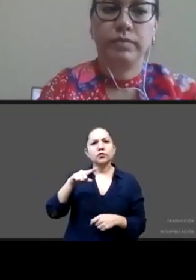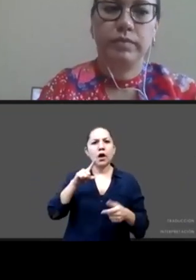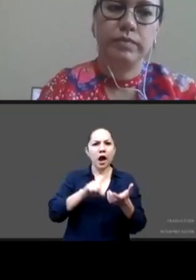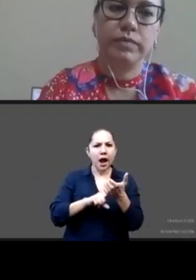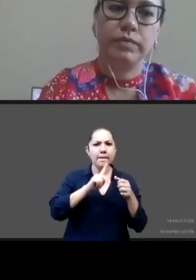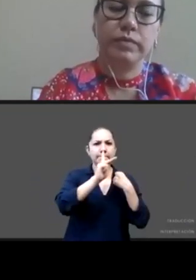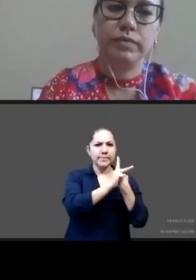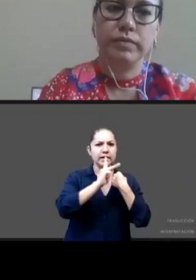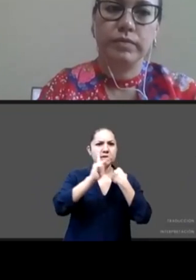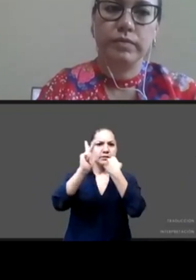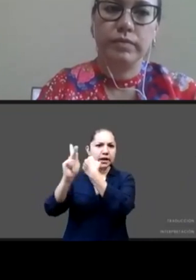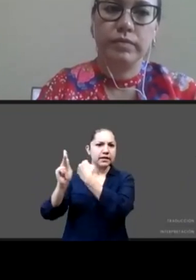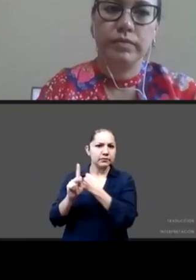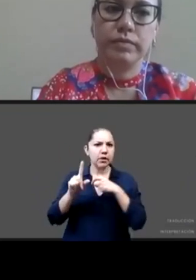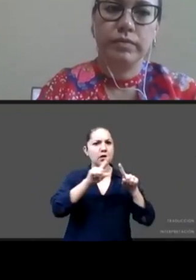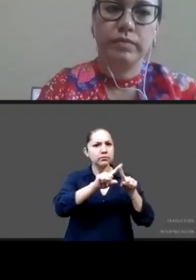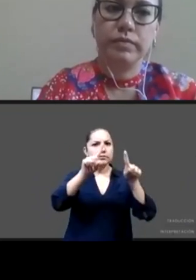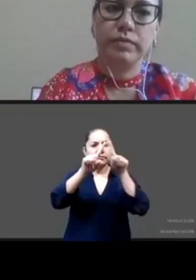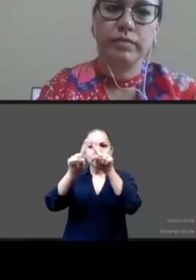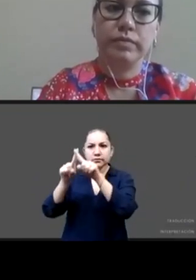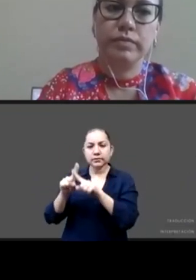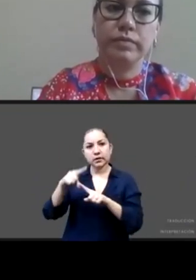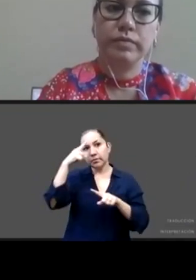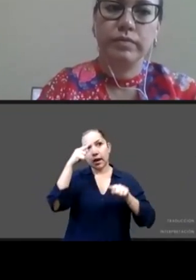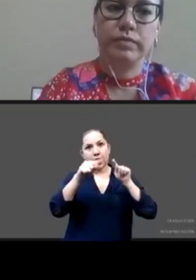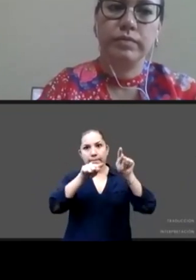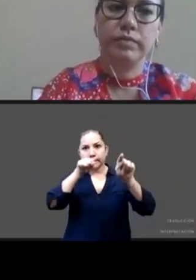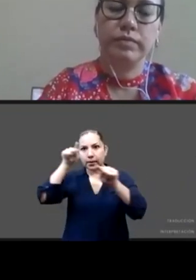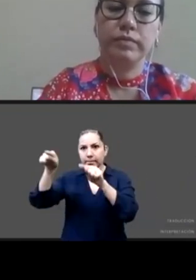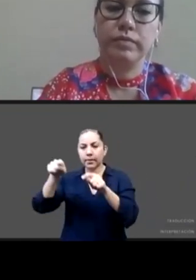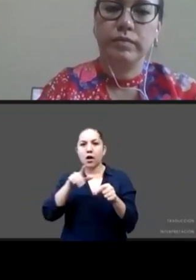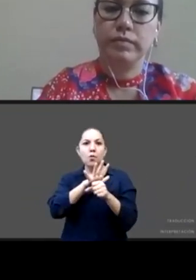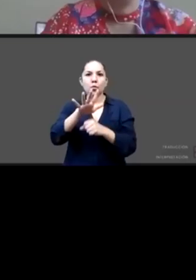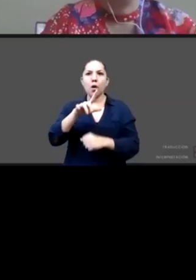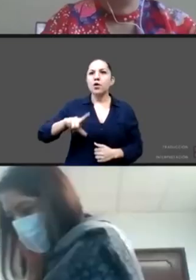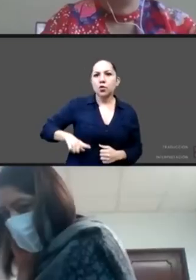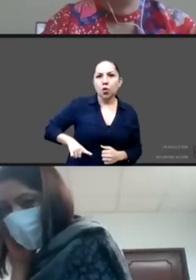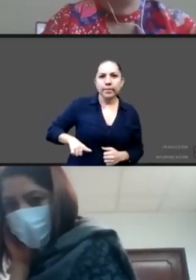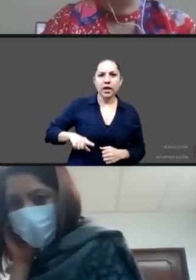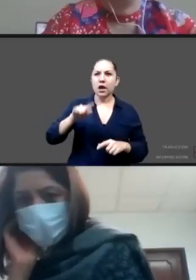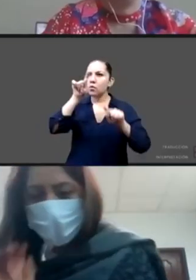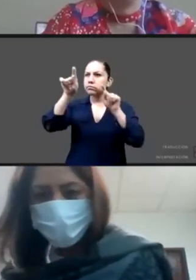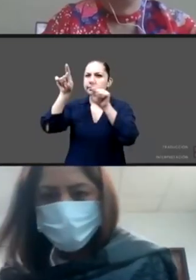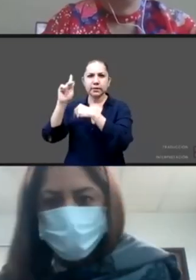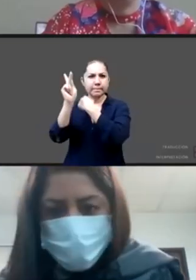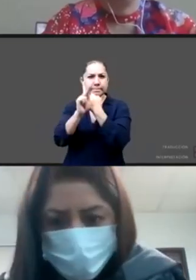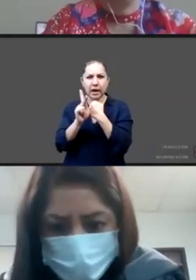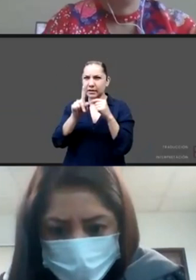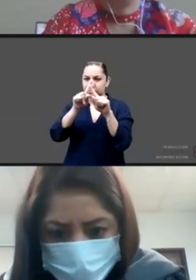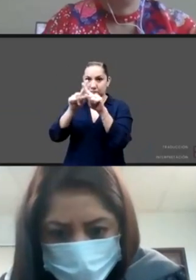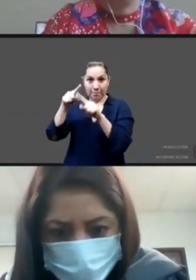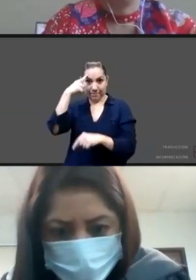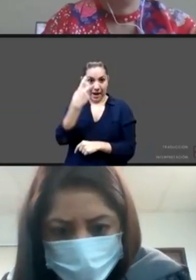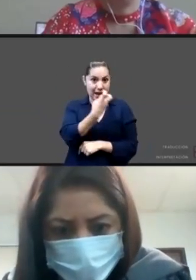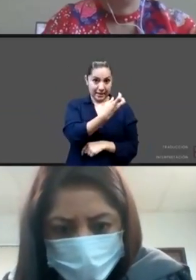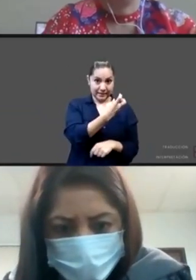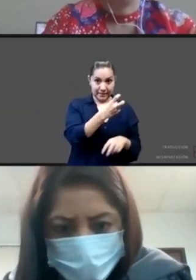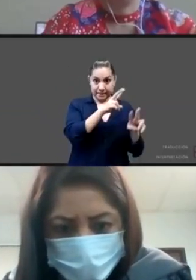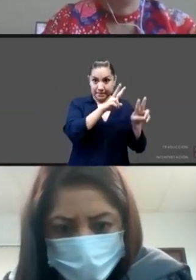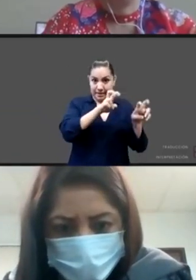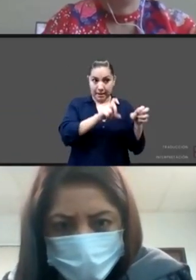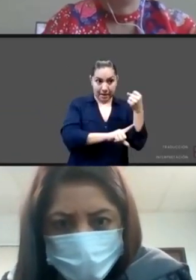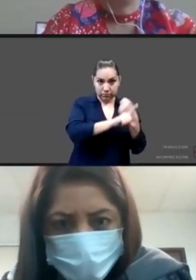a los gobiernos y también a todos los sectores que trabajan en esta temática para luchar en contra de este flagelo. Juan